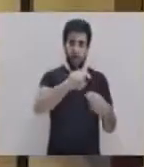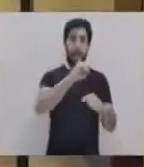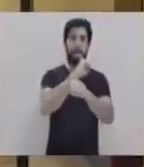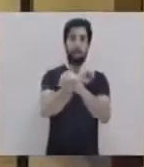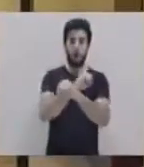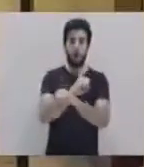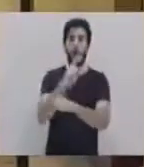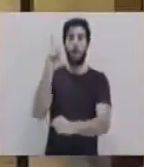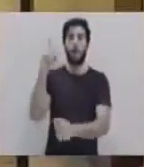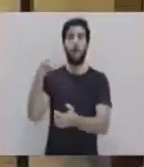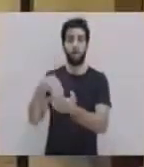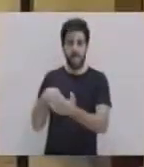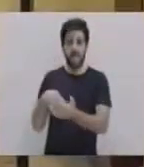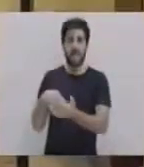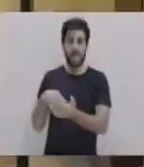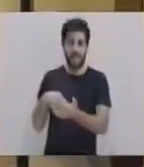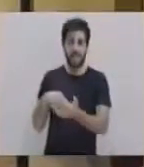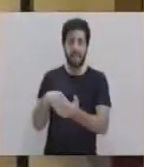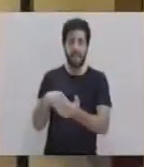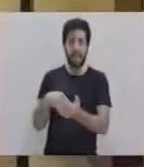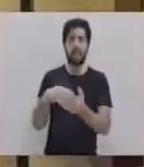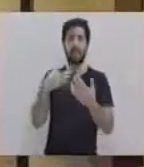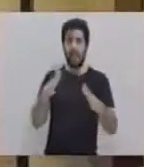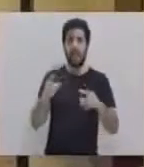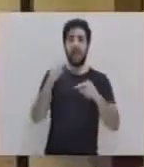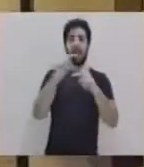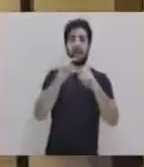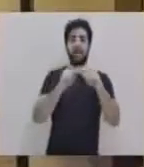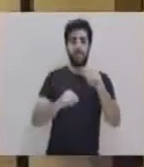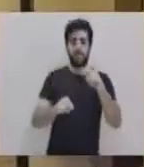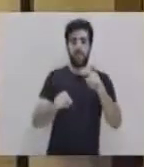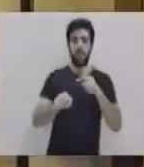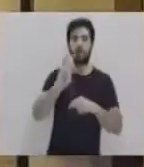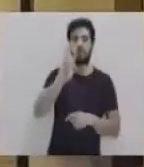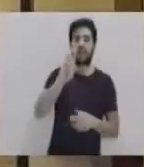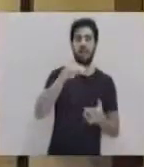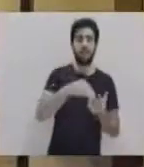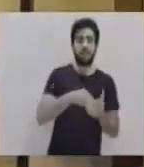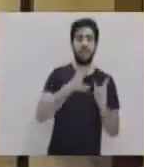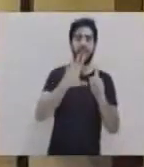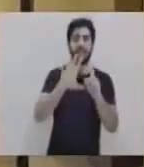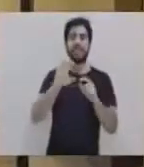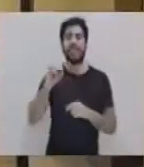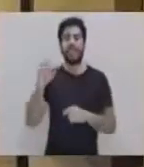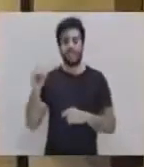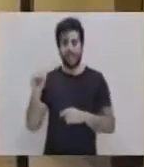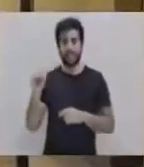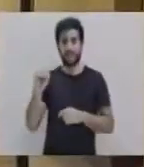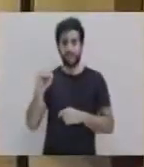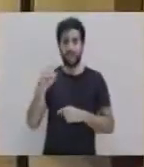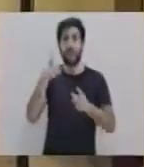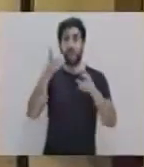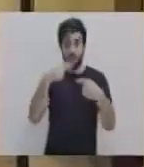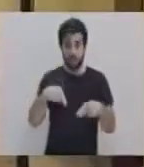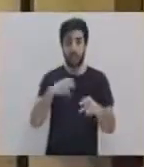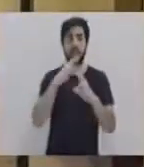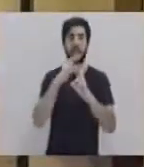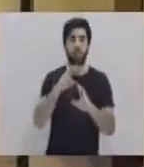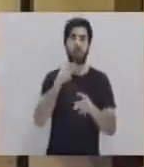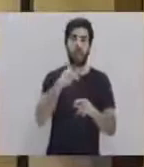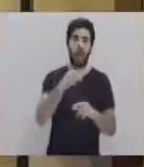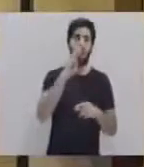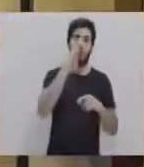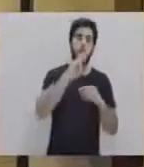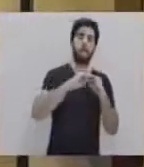viajando por 1000, que son los metros que tiene un kilómetro, y lo divido dentro de 3600, que son los segundos que tiene una hora. Y eso le